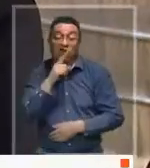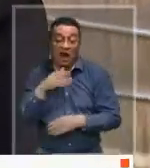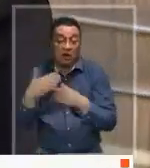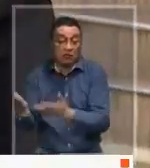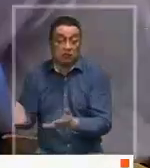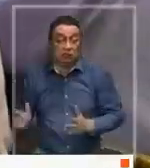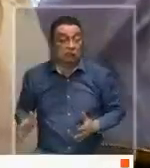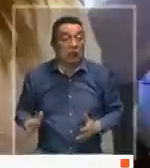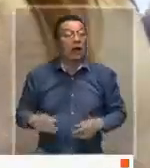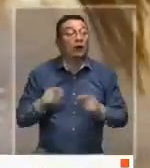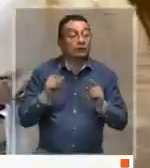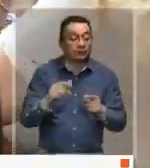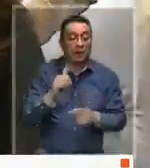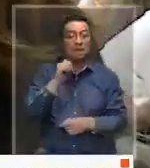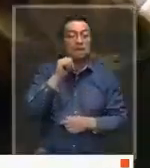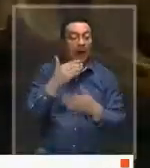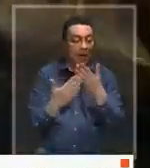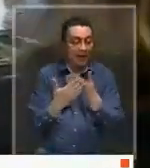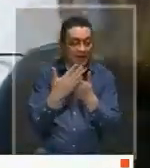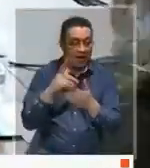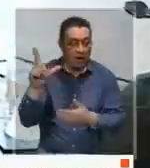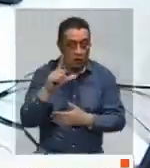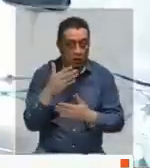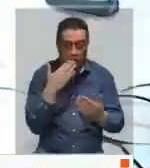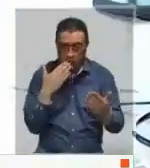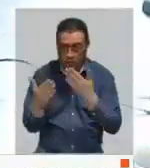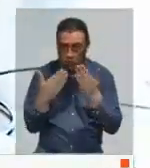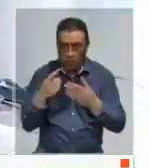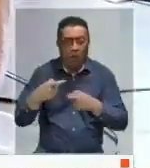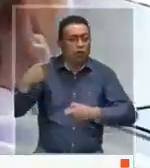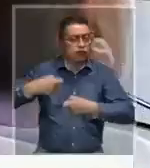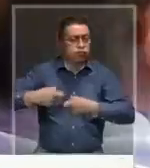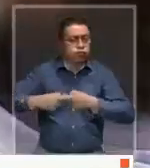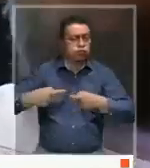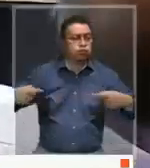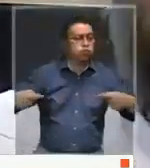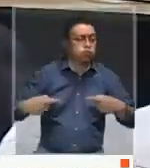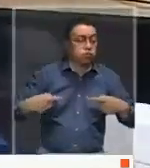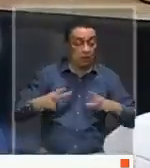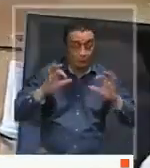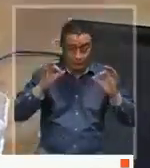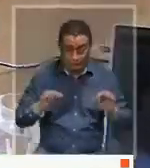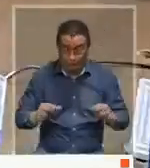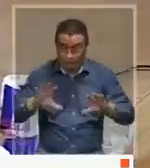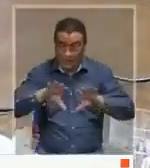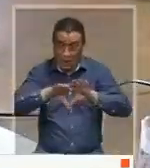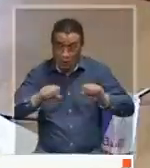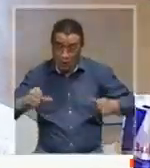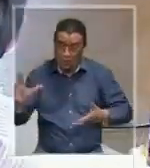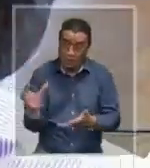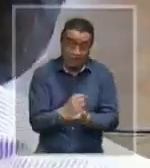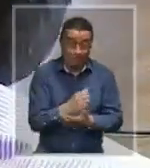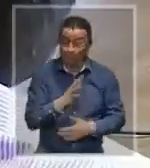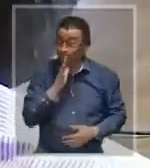conversaciones se retoman en la mañana de este lunes aunque con rígidas posturas e inciertas posibilidades de arribar a un acuerdo